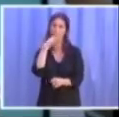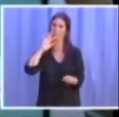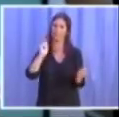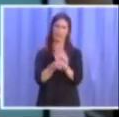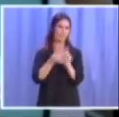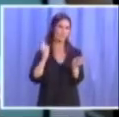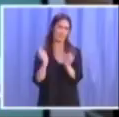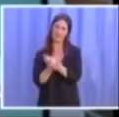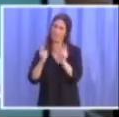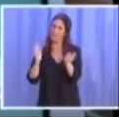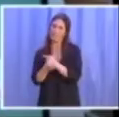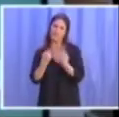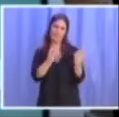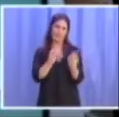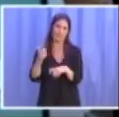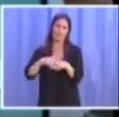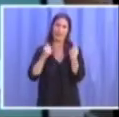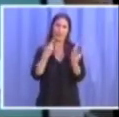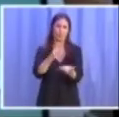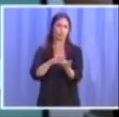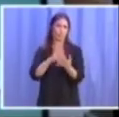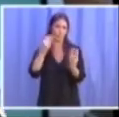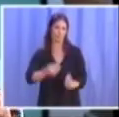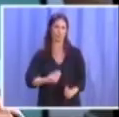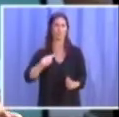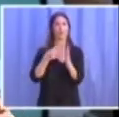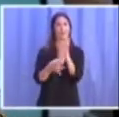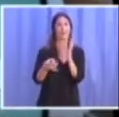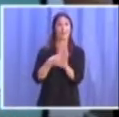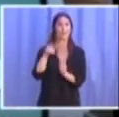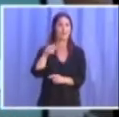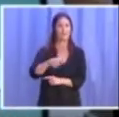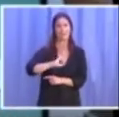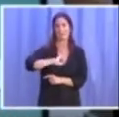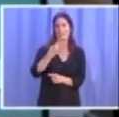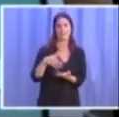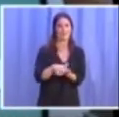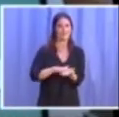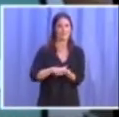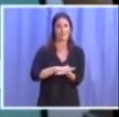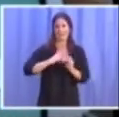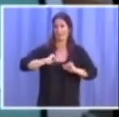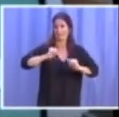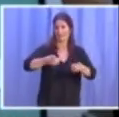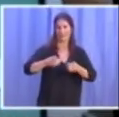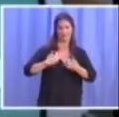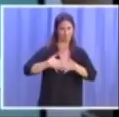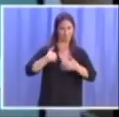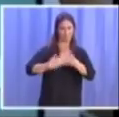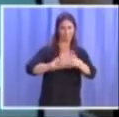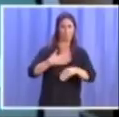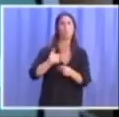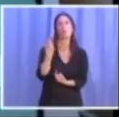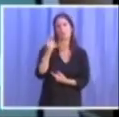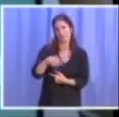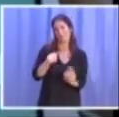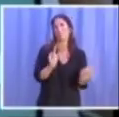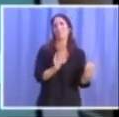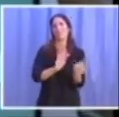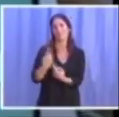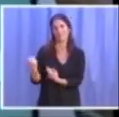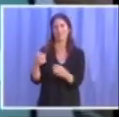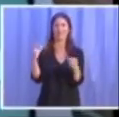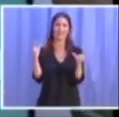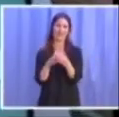cambios para prestar también un servicio de calidad. Y por tanto ese será el primero de los pilares que vamos a poner en marcha. Pero también nos hace falta